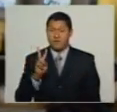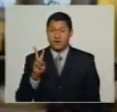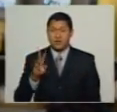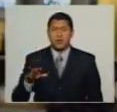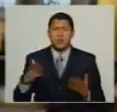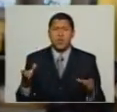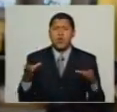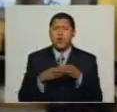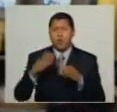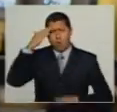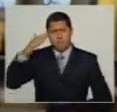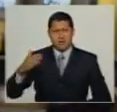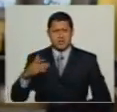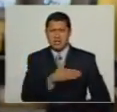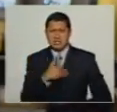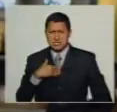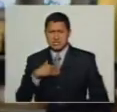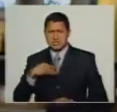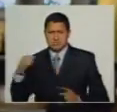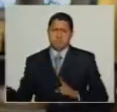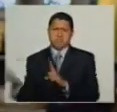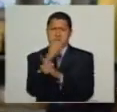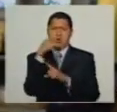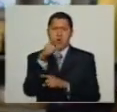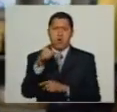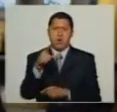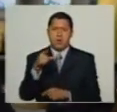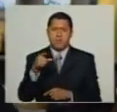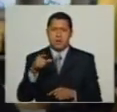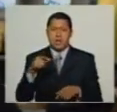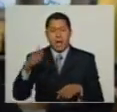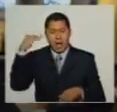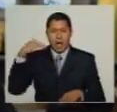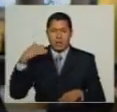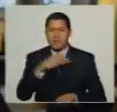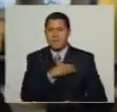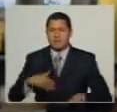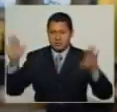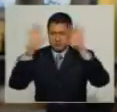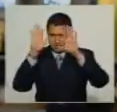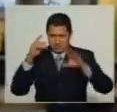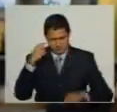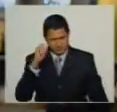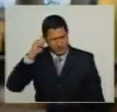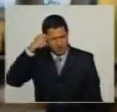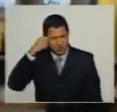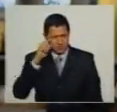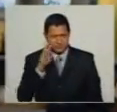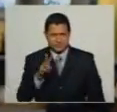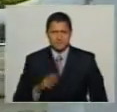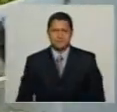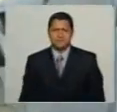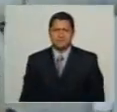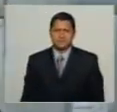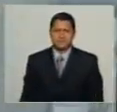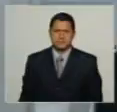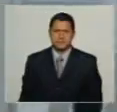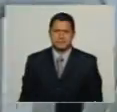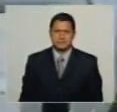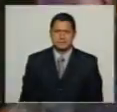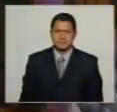cuando un grupo de militares decidió pues darle un intento de golpe de Estado al expresidente Pérez. Así fue, recuerden.